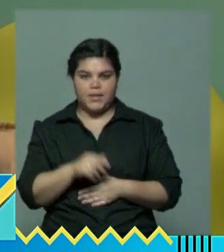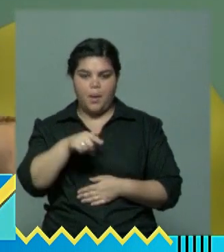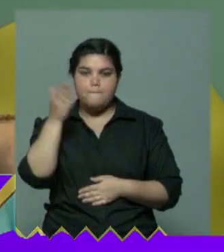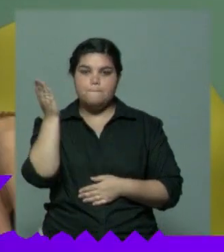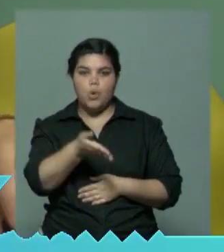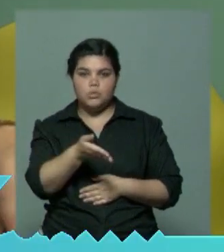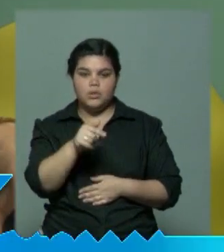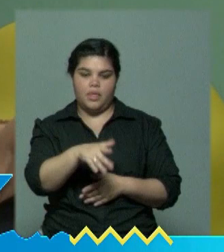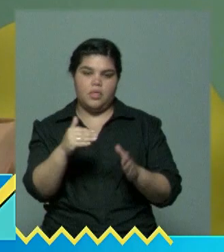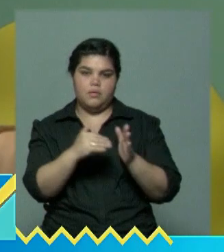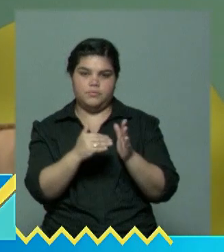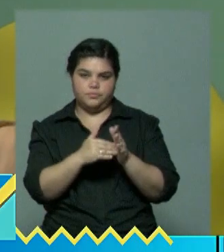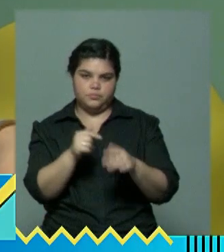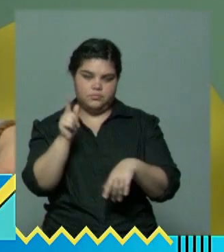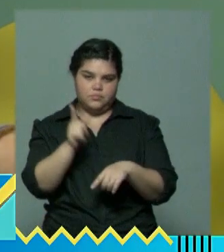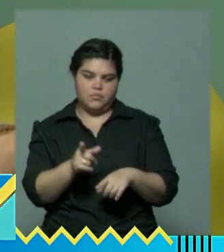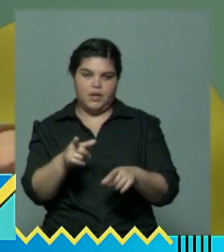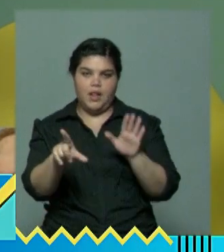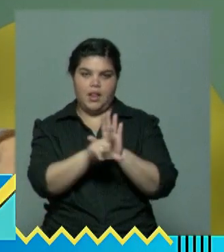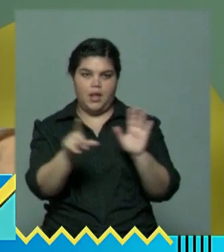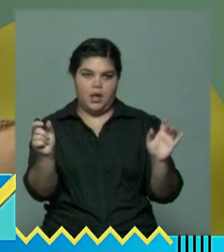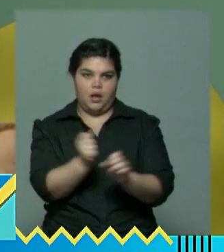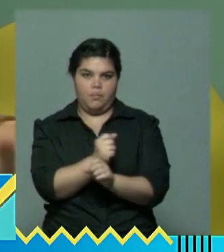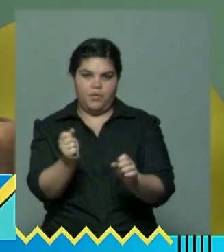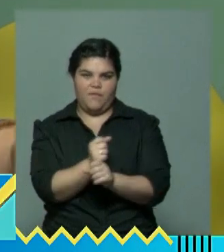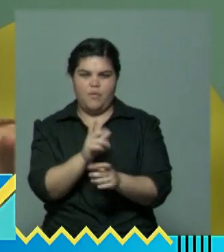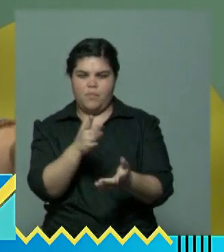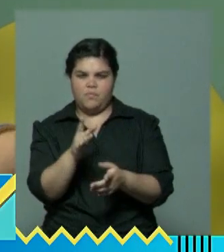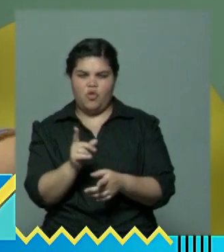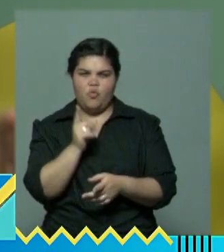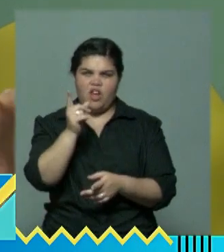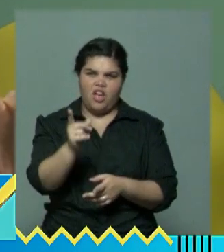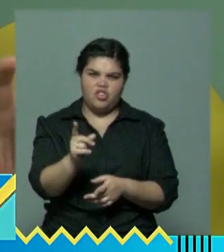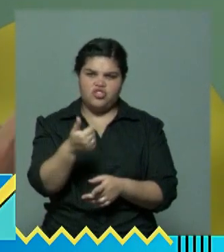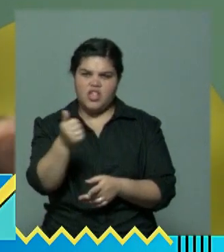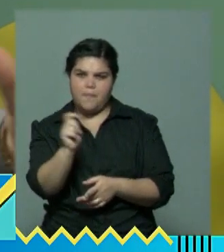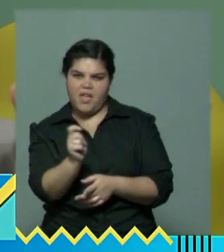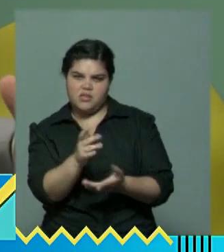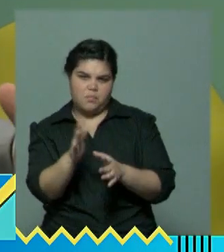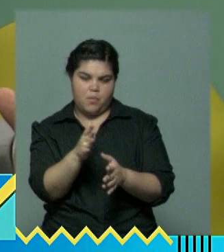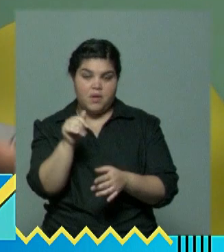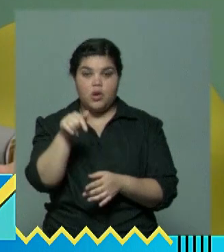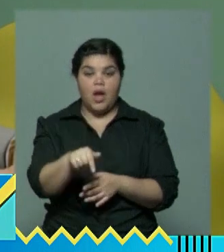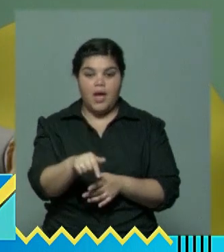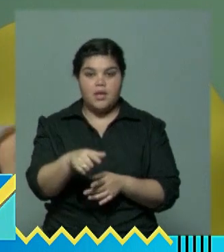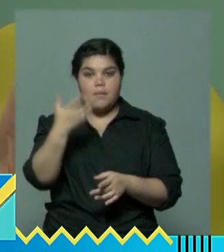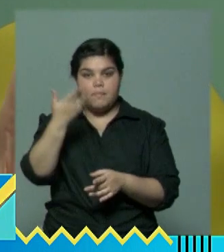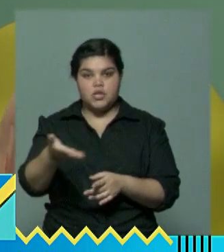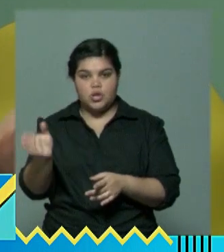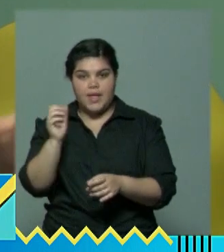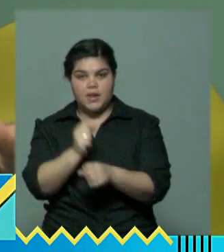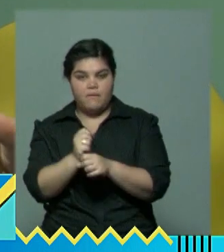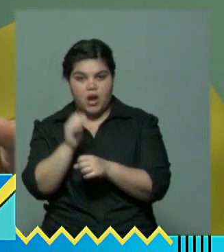ser en la medida que en el periodo entre que se apruebe la ley, y creo que es 1 año o 6 meses, no recuerdo bien, se blanqueen trabajadores,